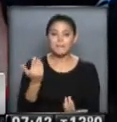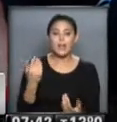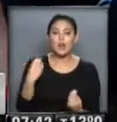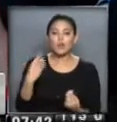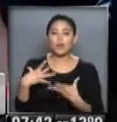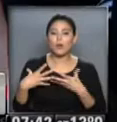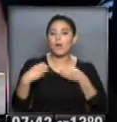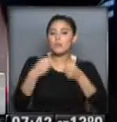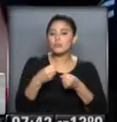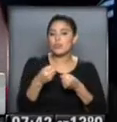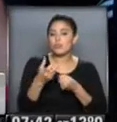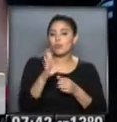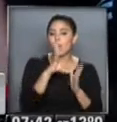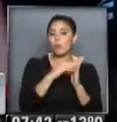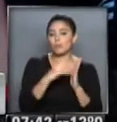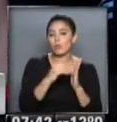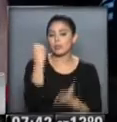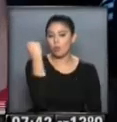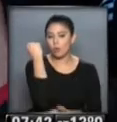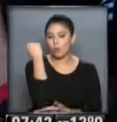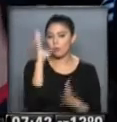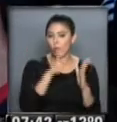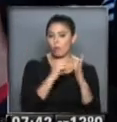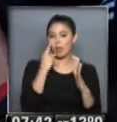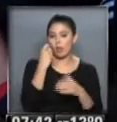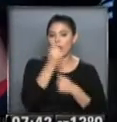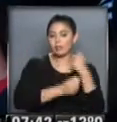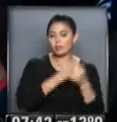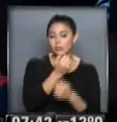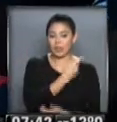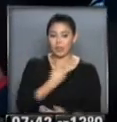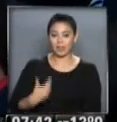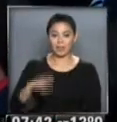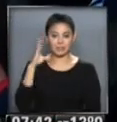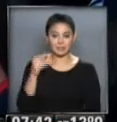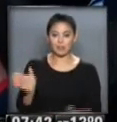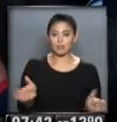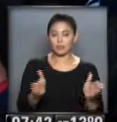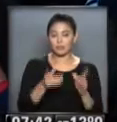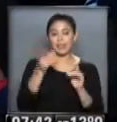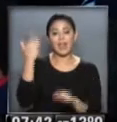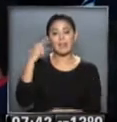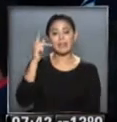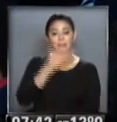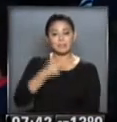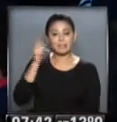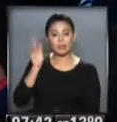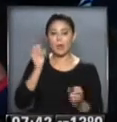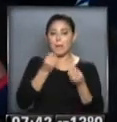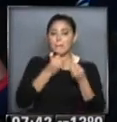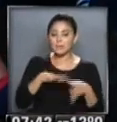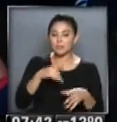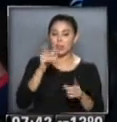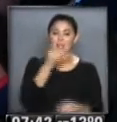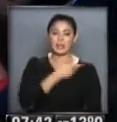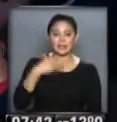este modelo económico este modelo industrial que lleva adelante la compañera cristina que los muchos emergencia el compañero néstor nosotros queremos ir acompañándolo